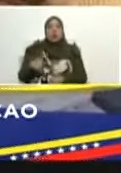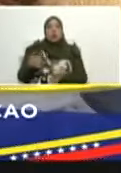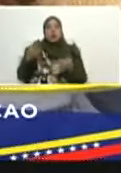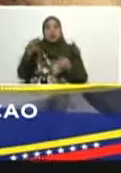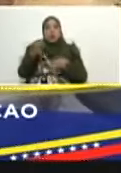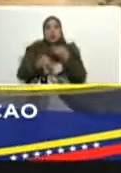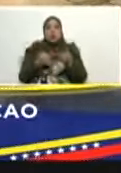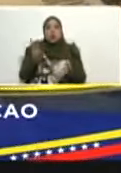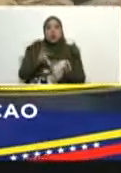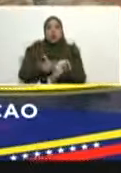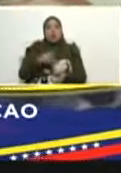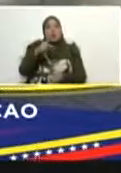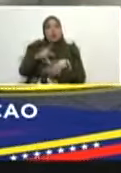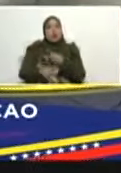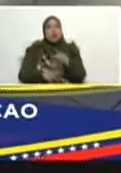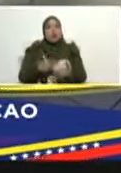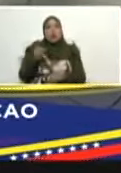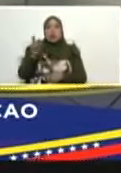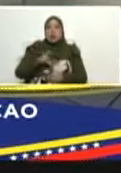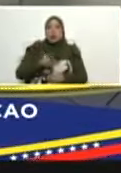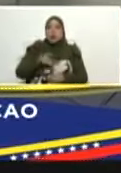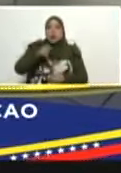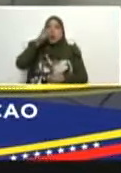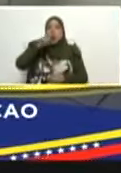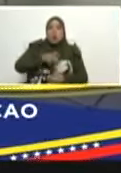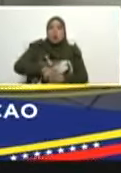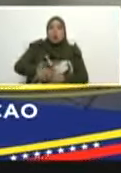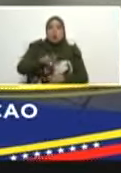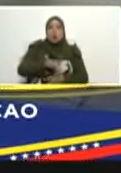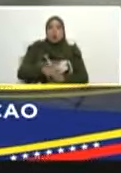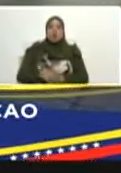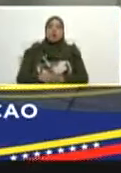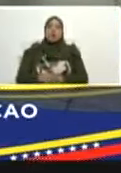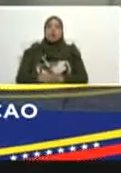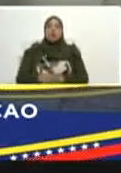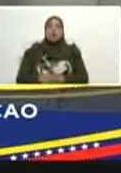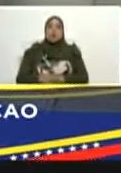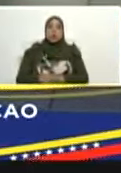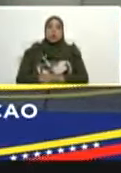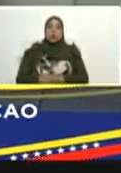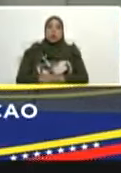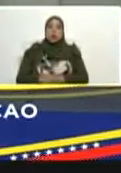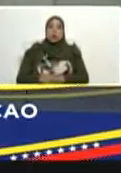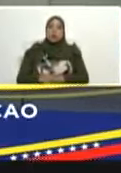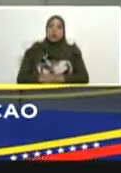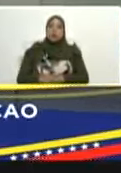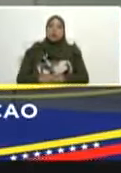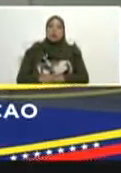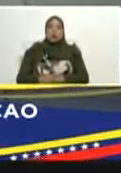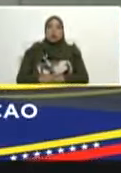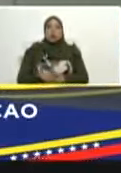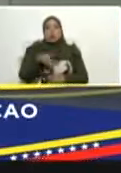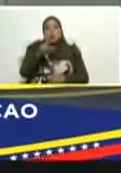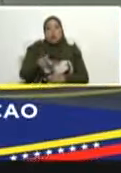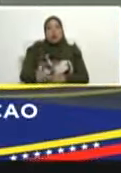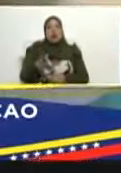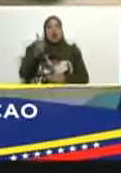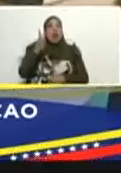Trichoderma, que es el producto que necesita este producto que se está lanzando para la escoba de